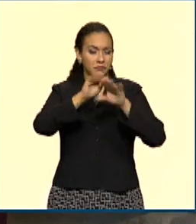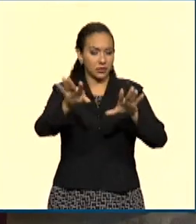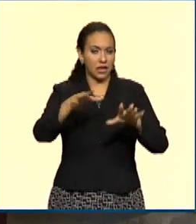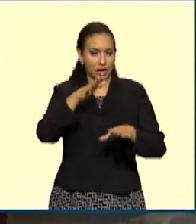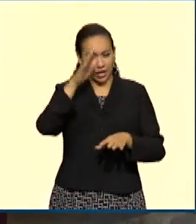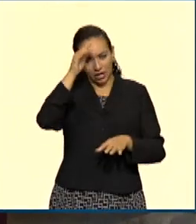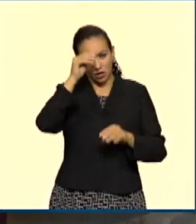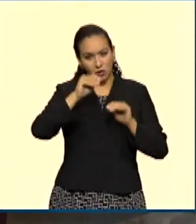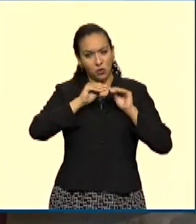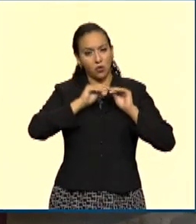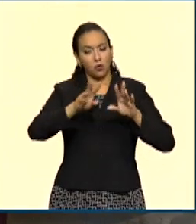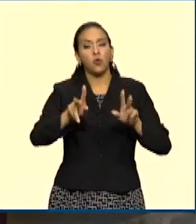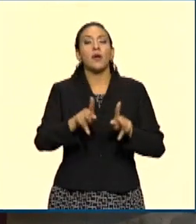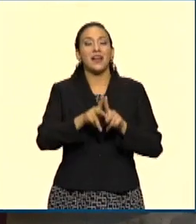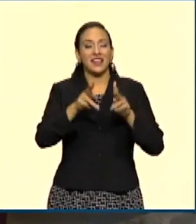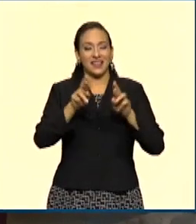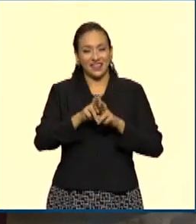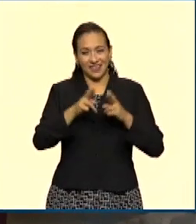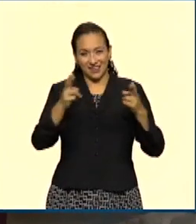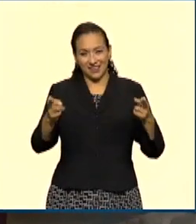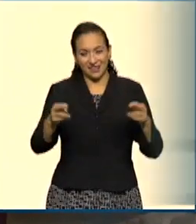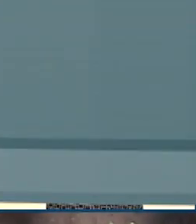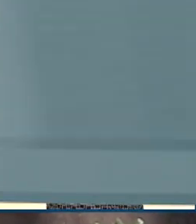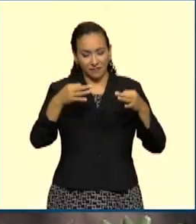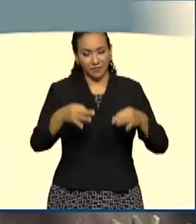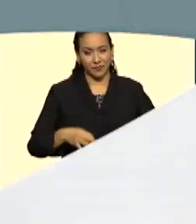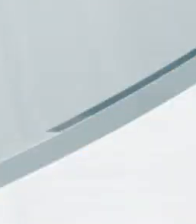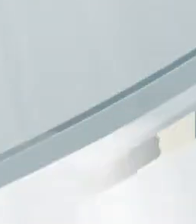correspondiente en el Diario Oficial de la Federación.